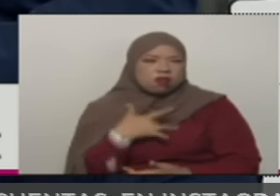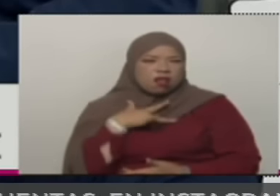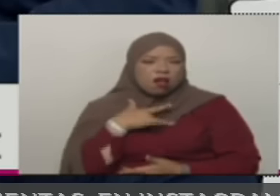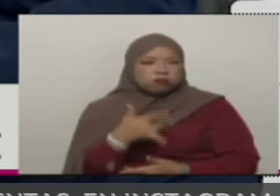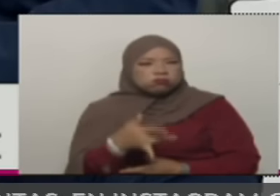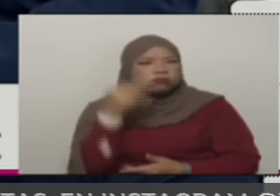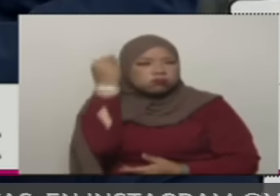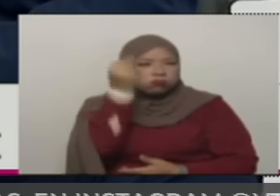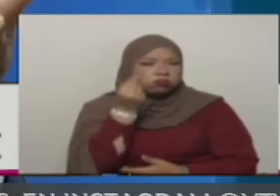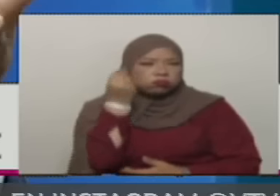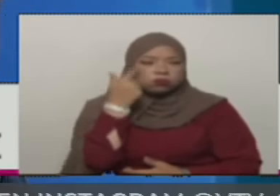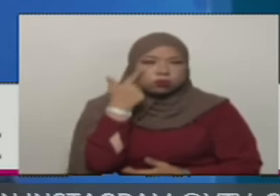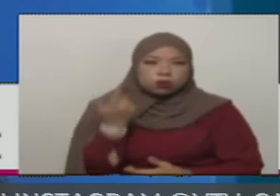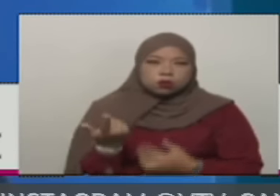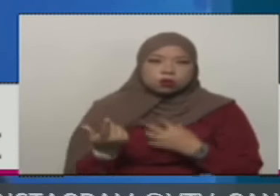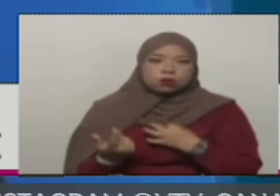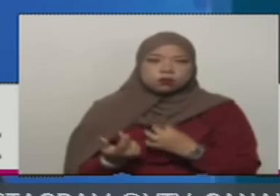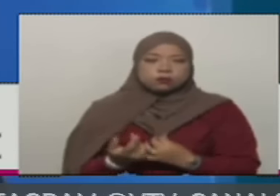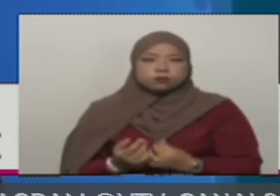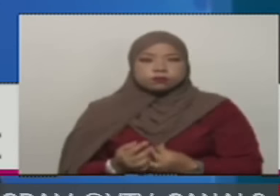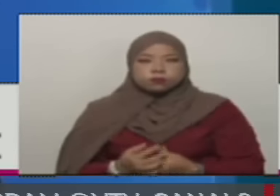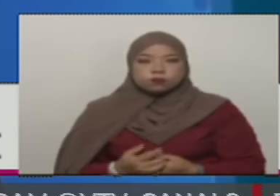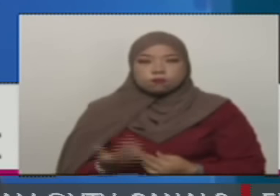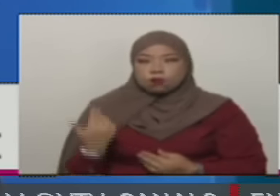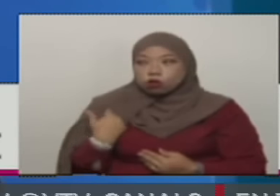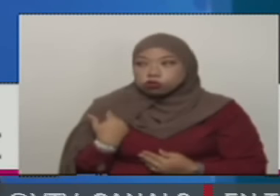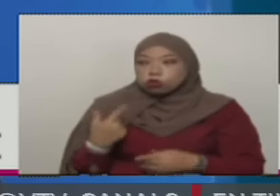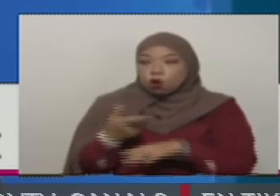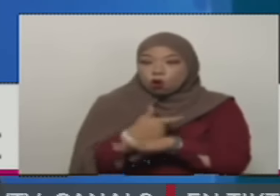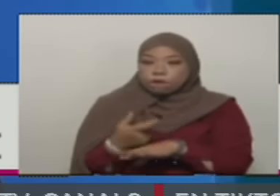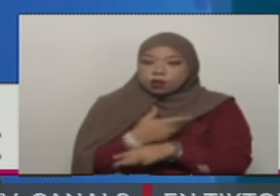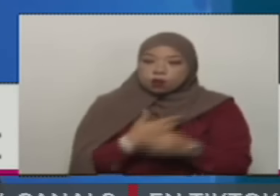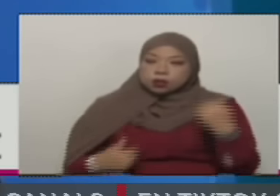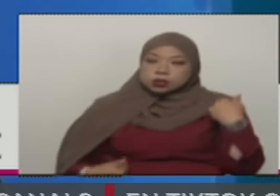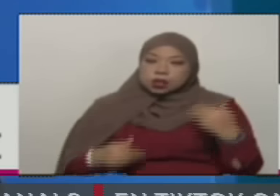han visto esto de afuera? Yo lo he visto desde adentro.